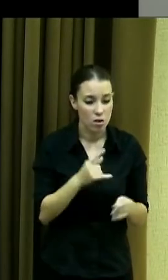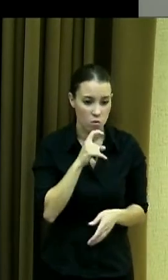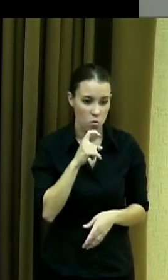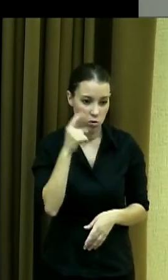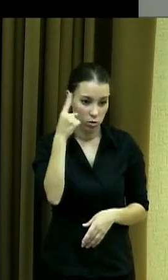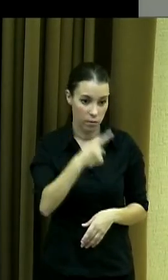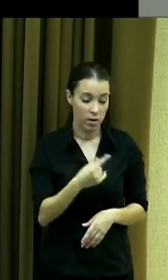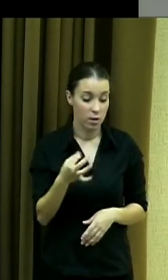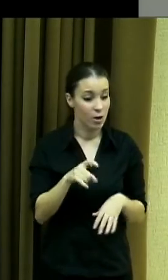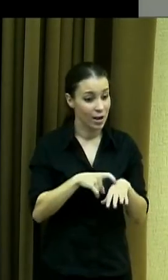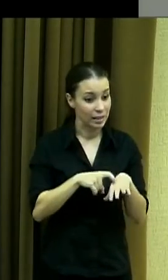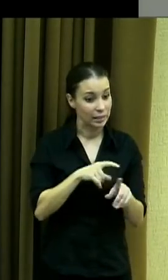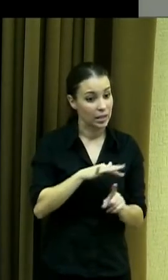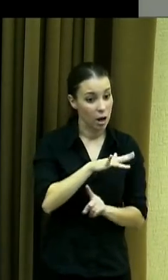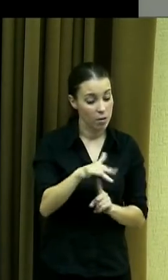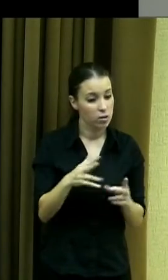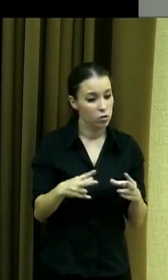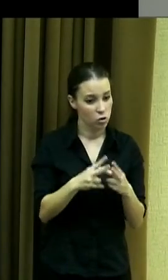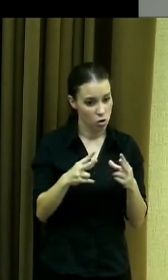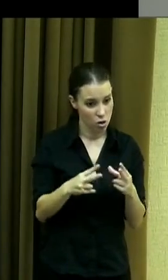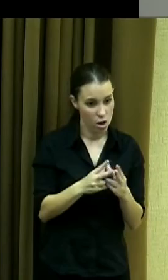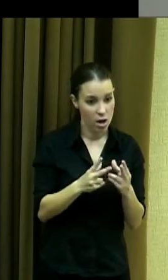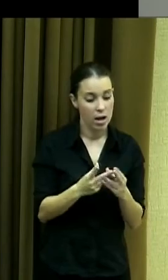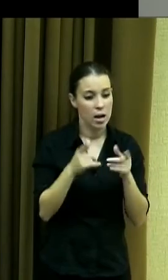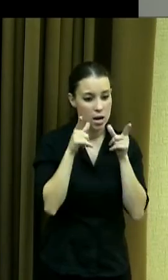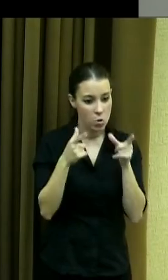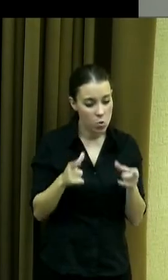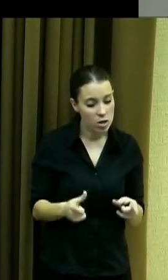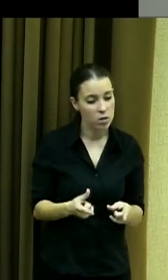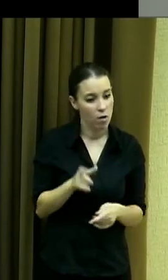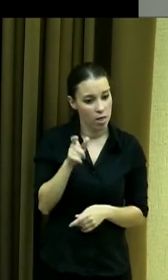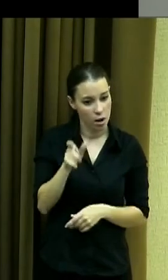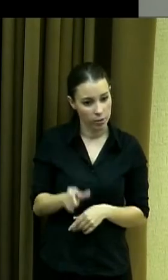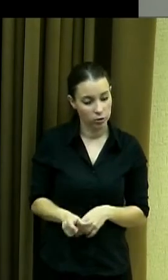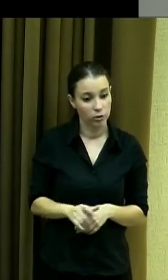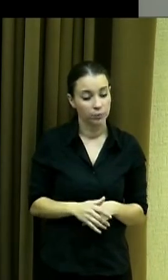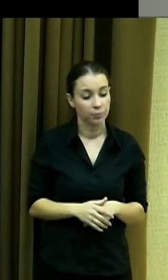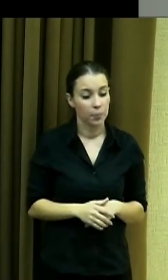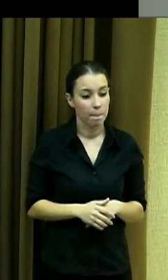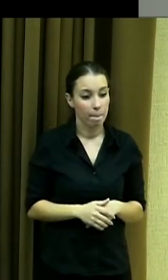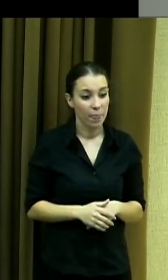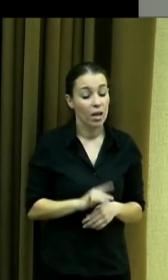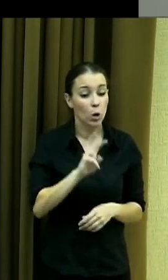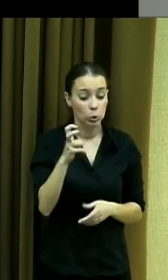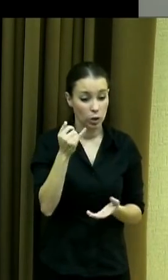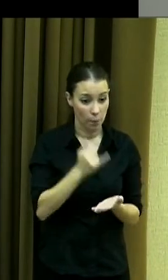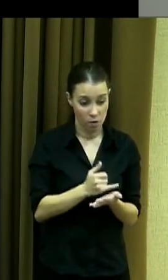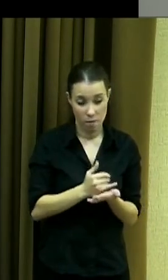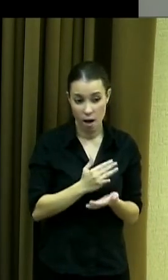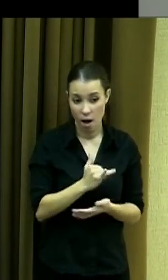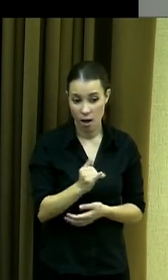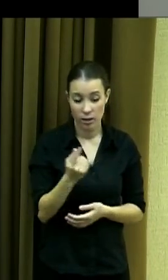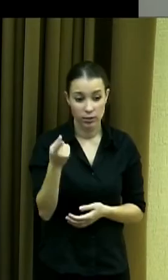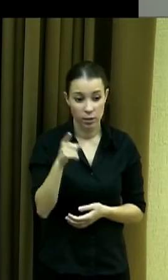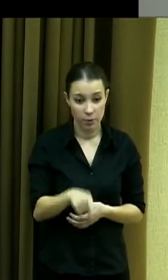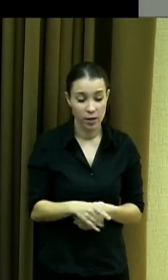antes, características ambientales, sociales y lingüísticas de la persona. Para ello contamos también con otra serie de pruebas que no tienen